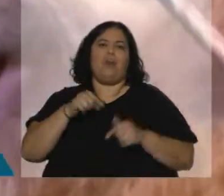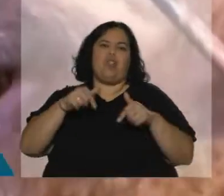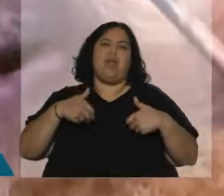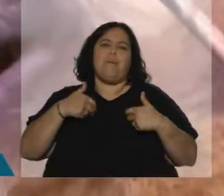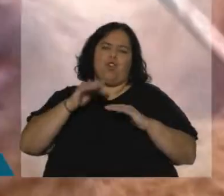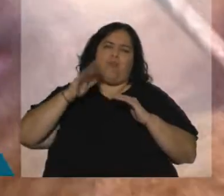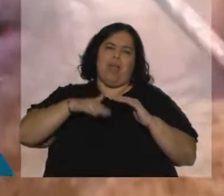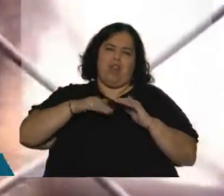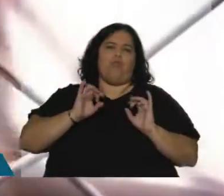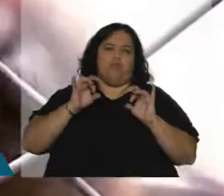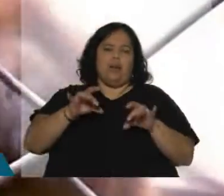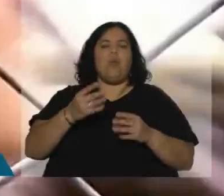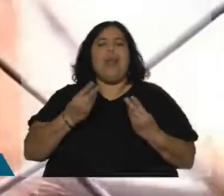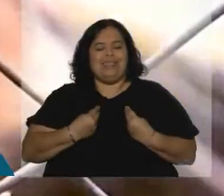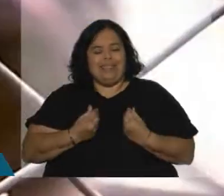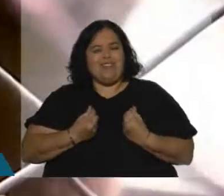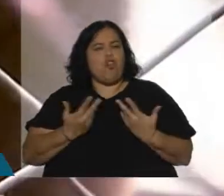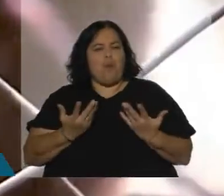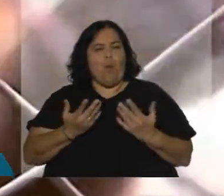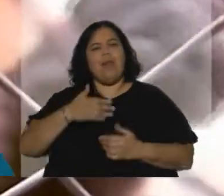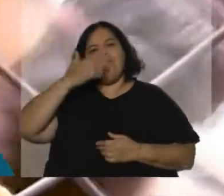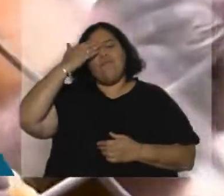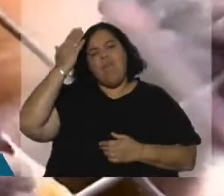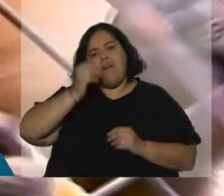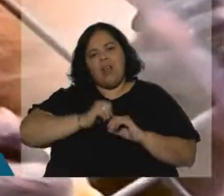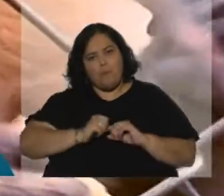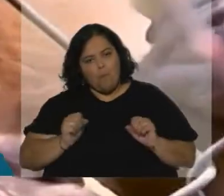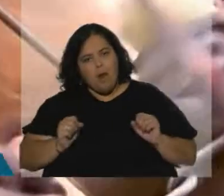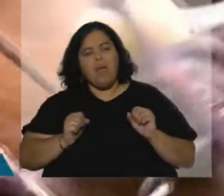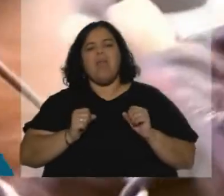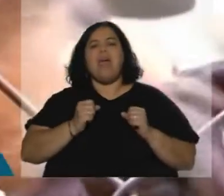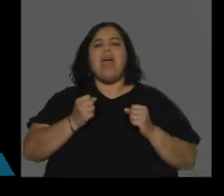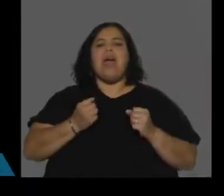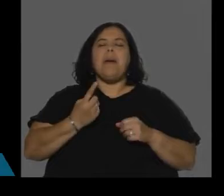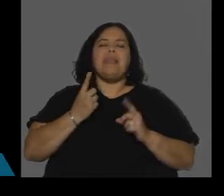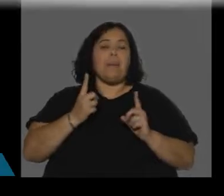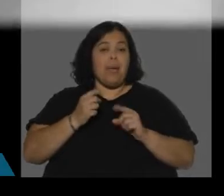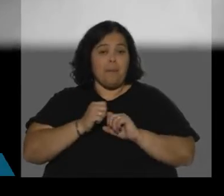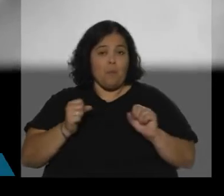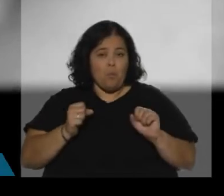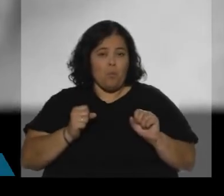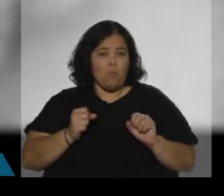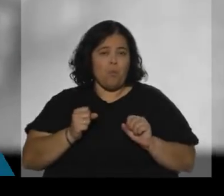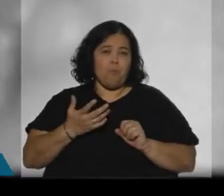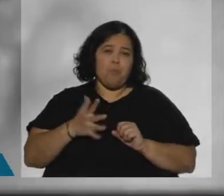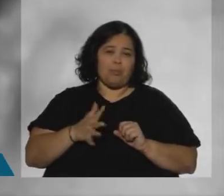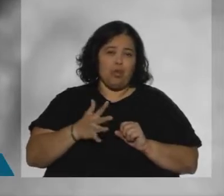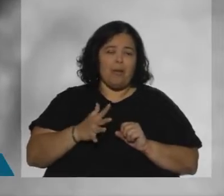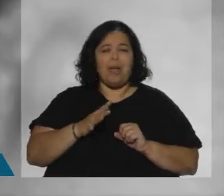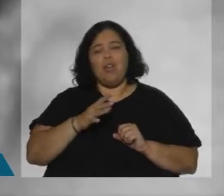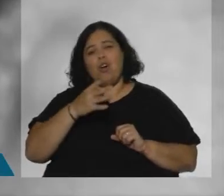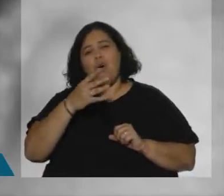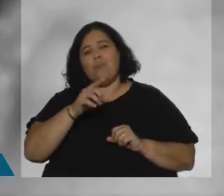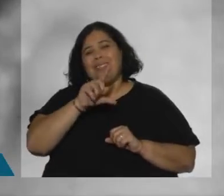básica es cierto es llegar a tener fiebre cuando persona estos primeros síntomas después de entre 7 a 14 o 21 días de